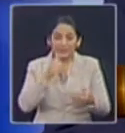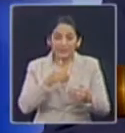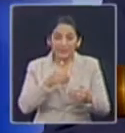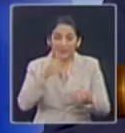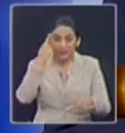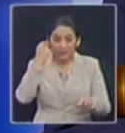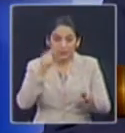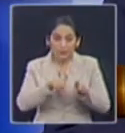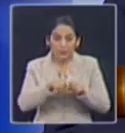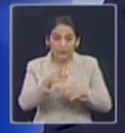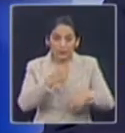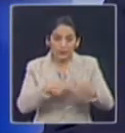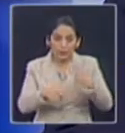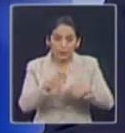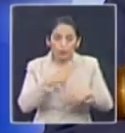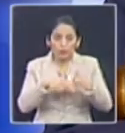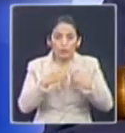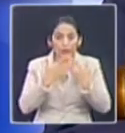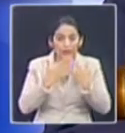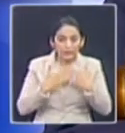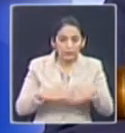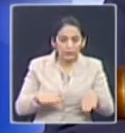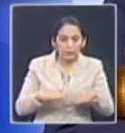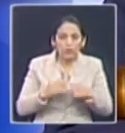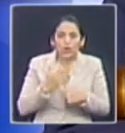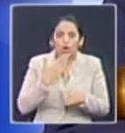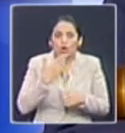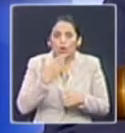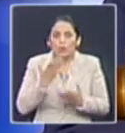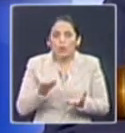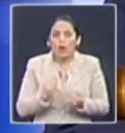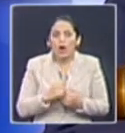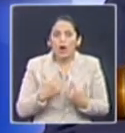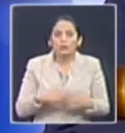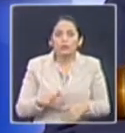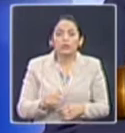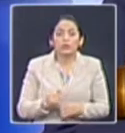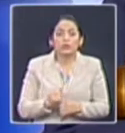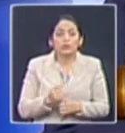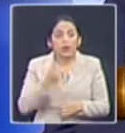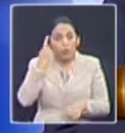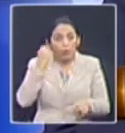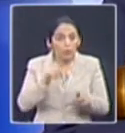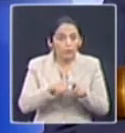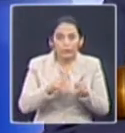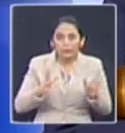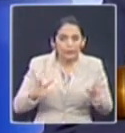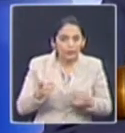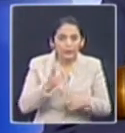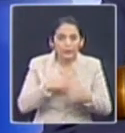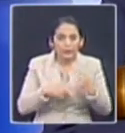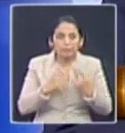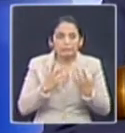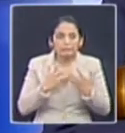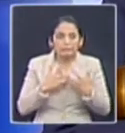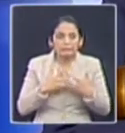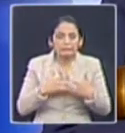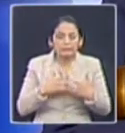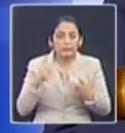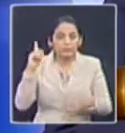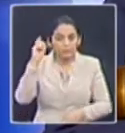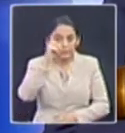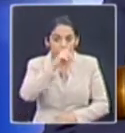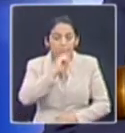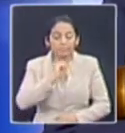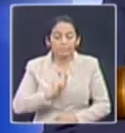el tiempo, cuando estamos a final del año, y obviamente esto responde a no tener un acuerdo comercial de largo plazo. Pero más allá de eso,